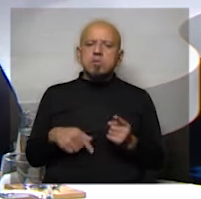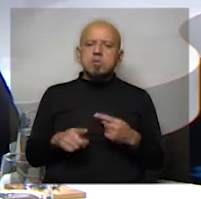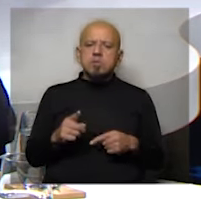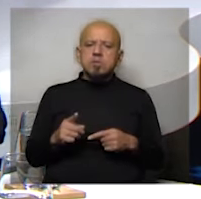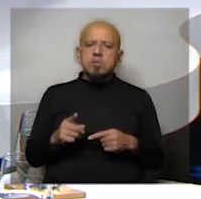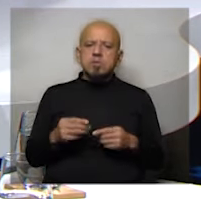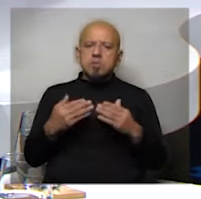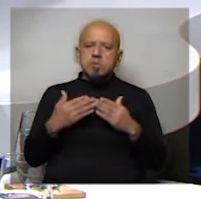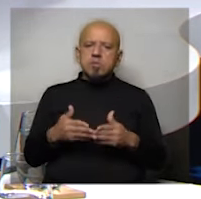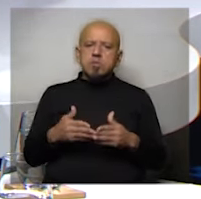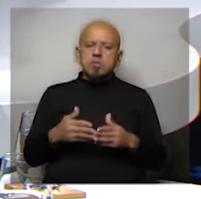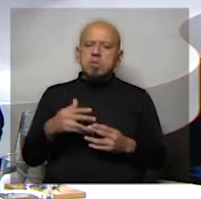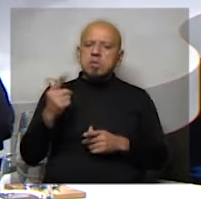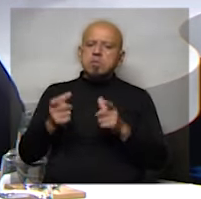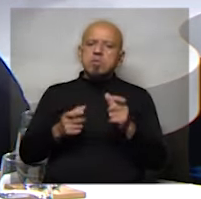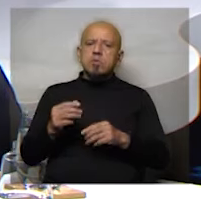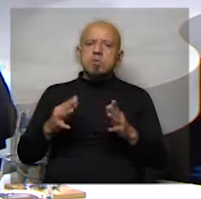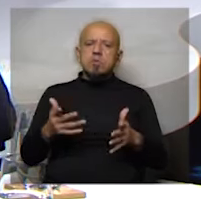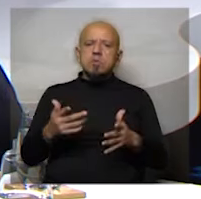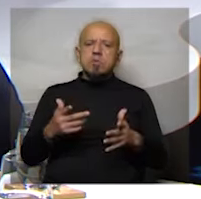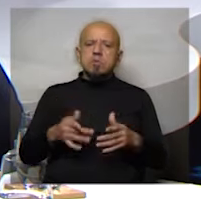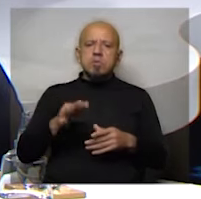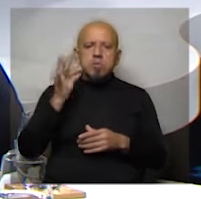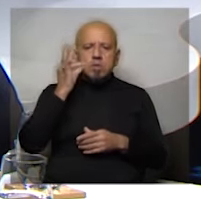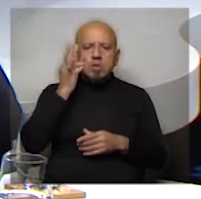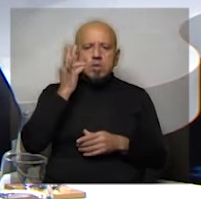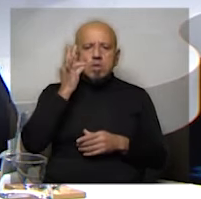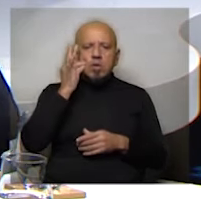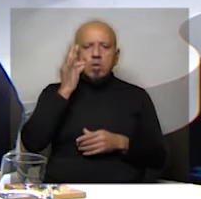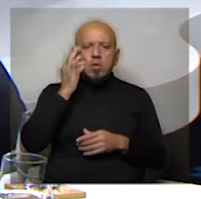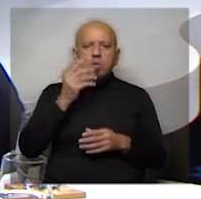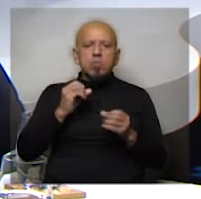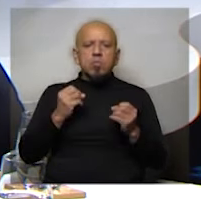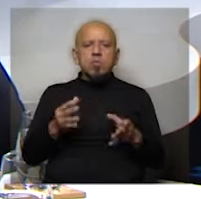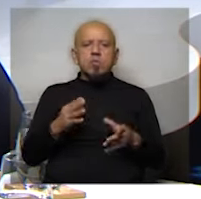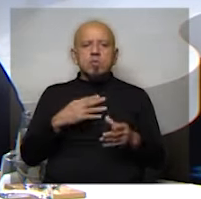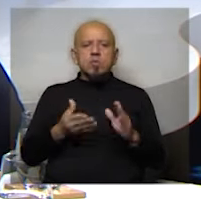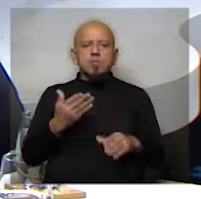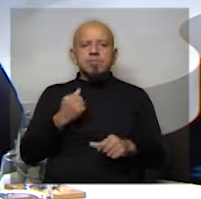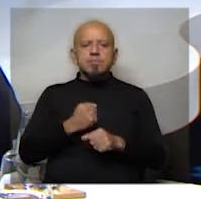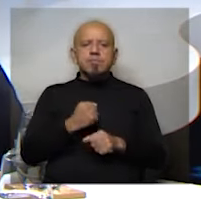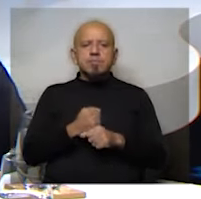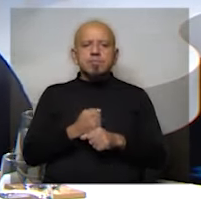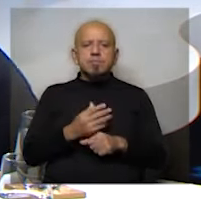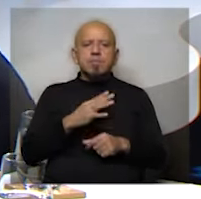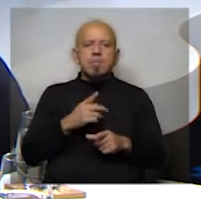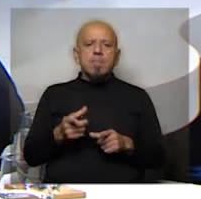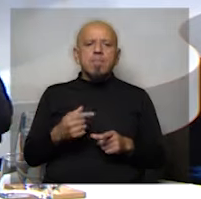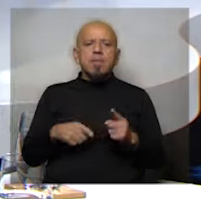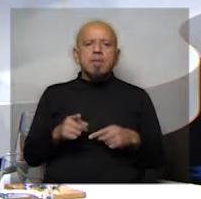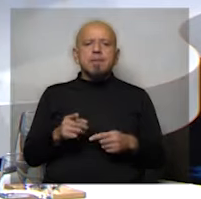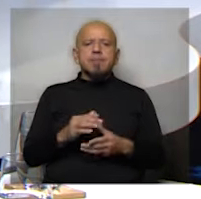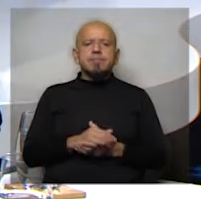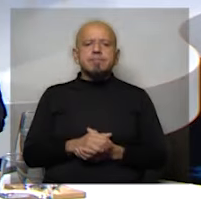porque estamos hablando de las víctimas qué pasa con los Testigos por ejemplo porque aumenta también ese trabajo en los últimos tiempos ha aumentado